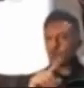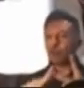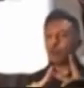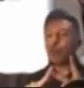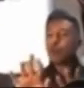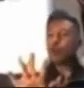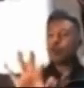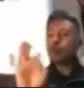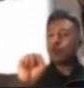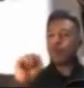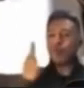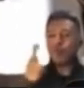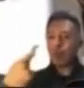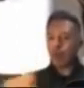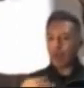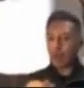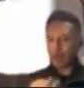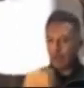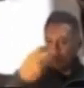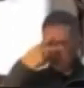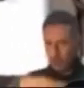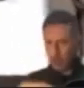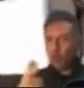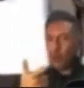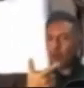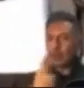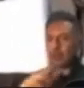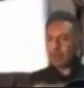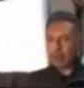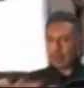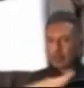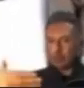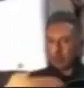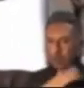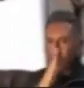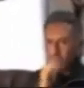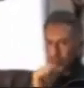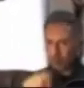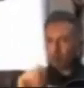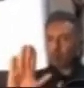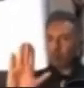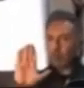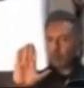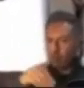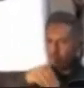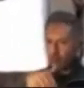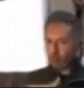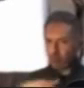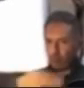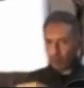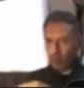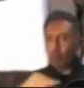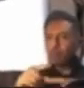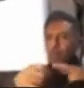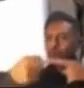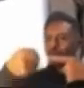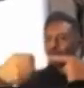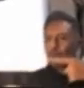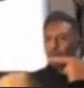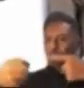política del Estado libre y soberano de México las leyes que de una y otra emanan y desempeñar